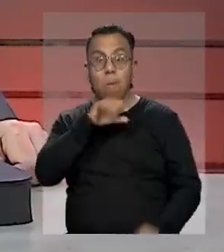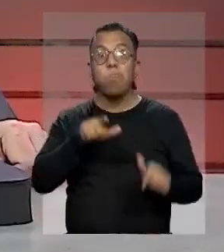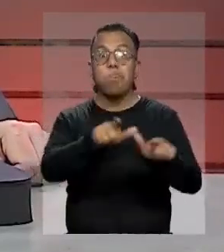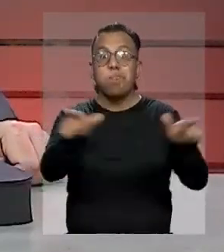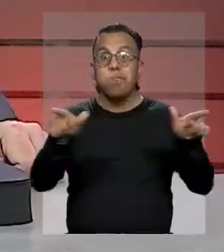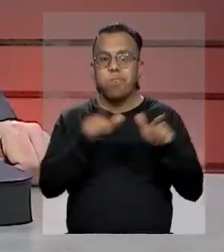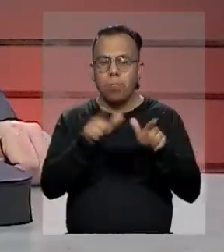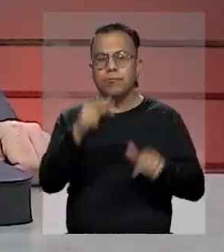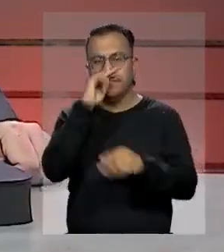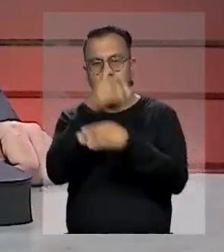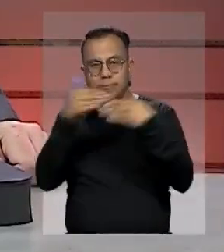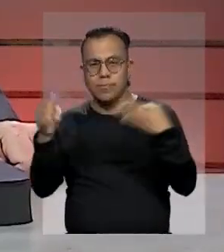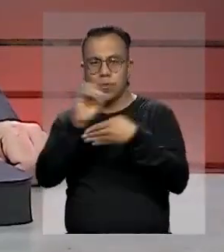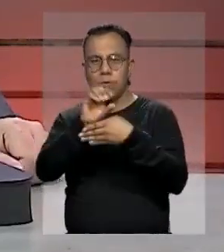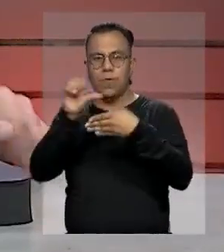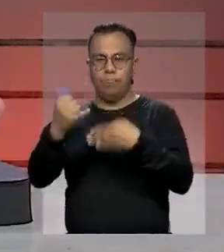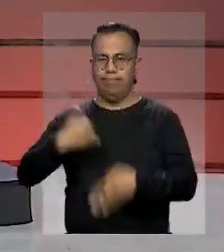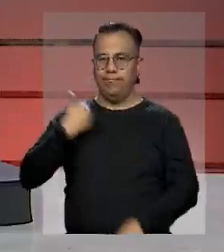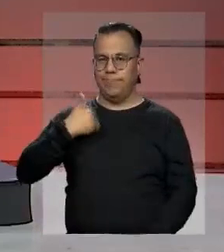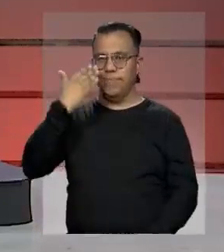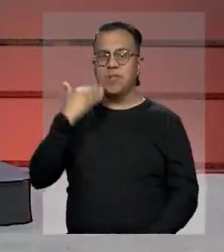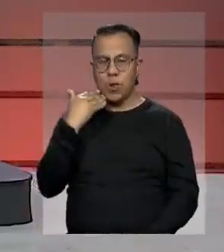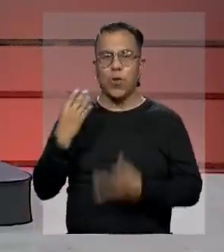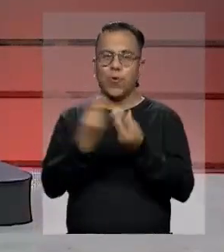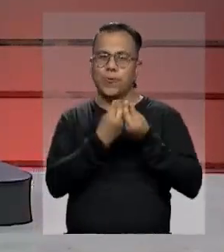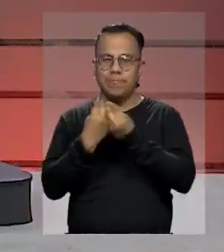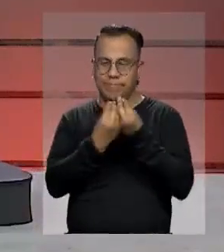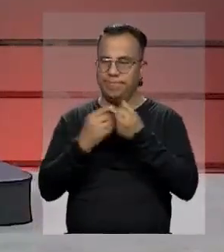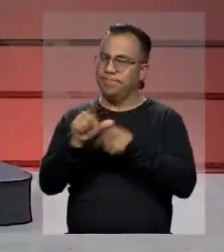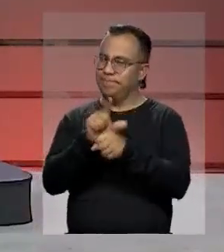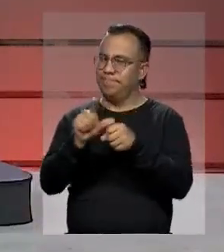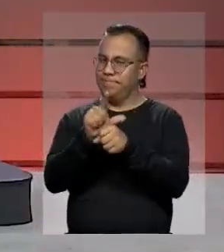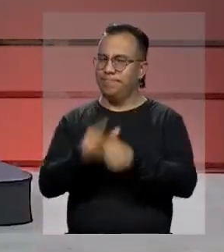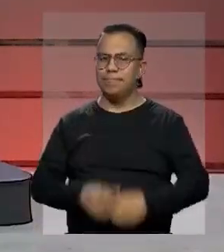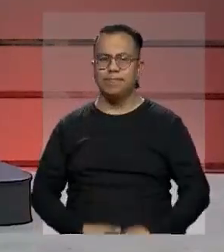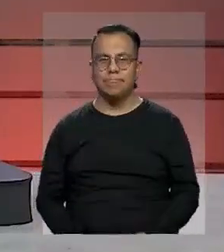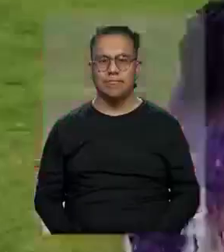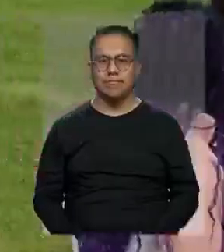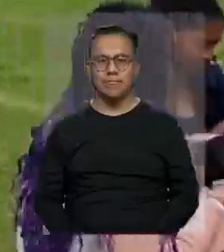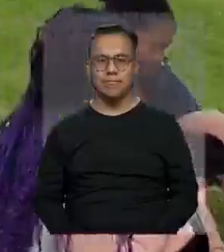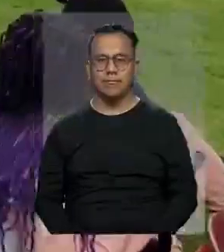sector niños niñas y adolescentes consejeros de la localidad